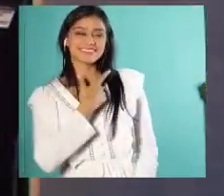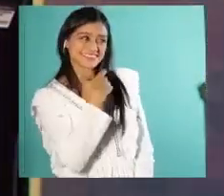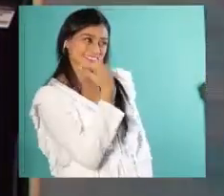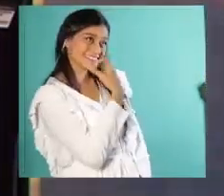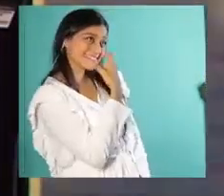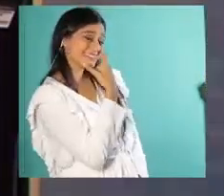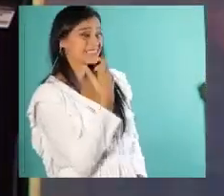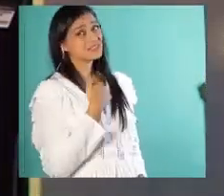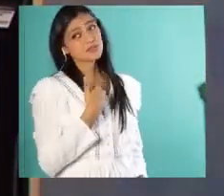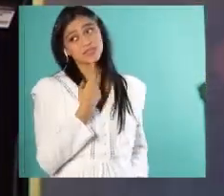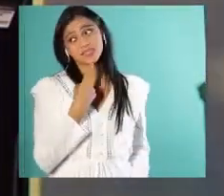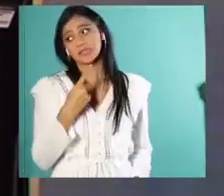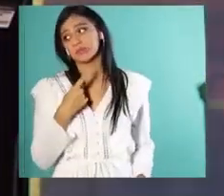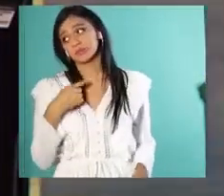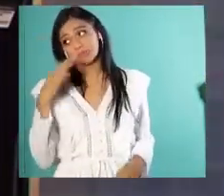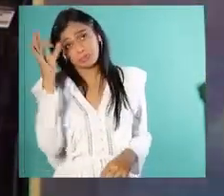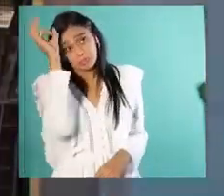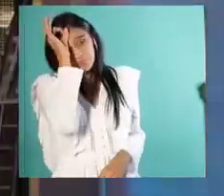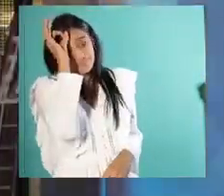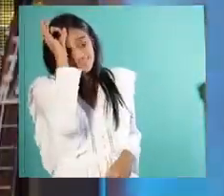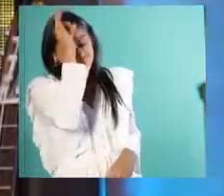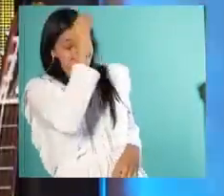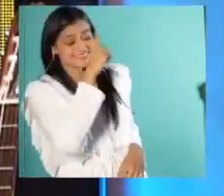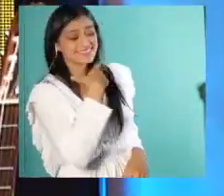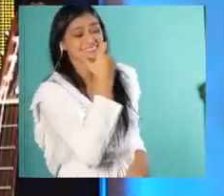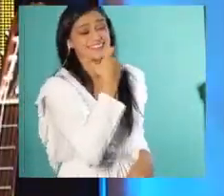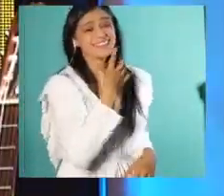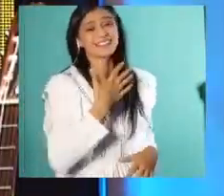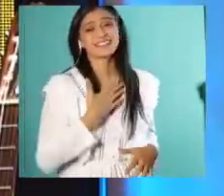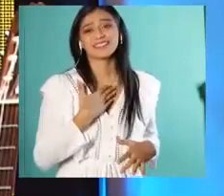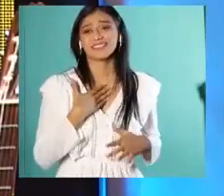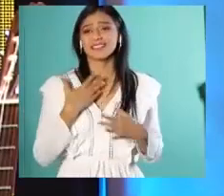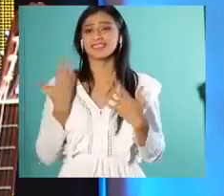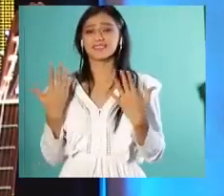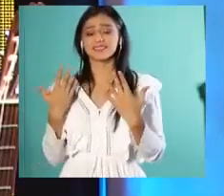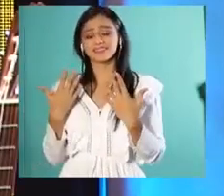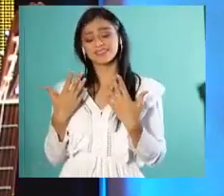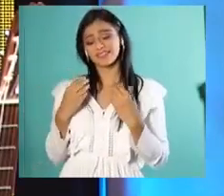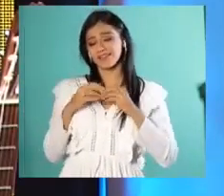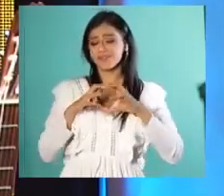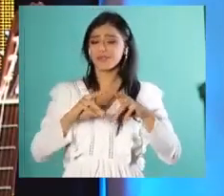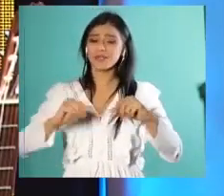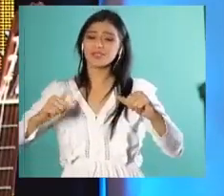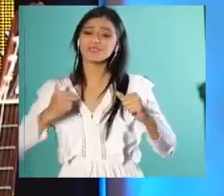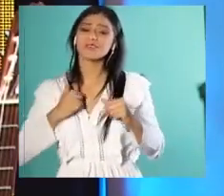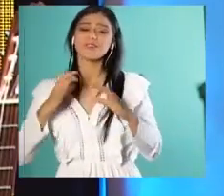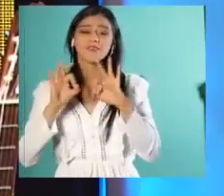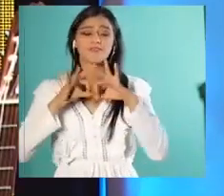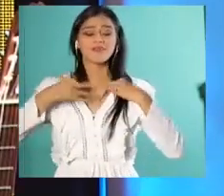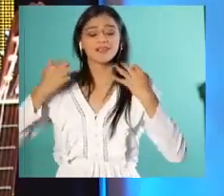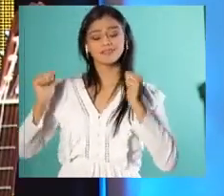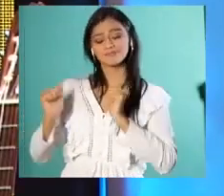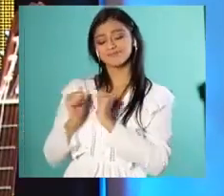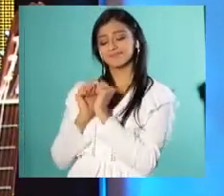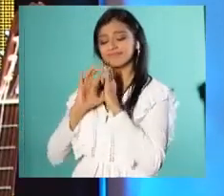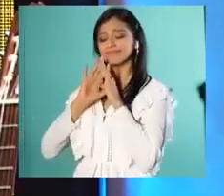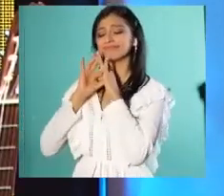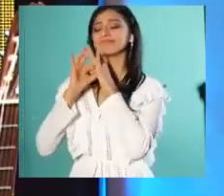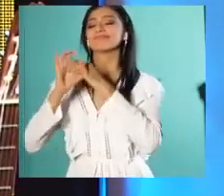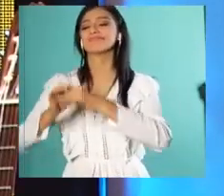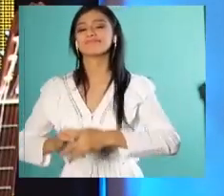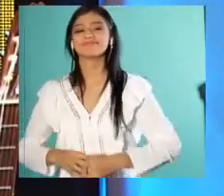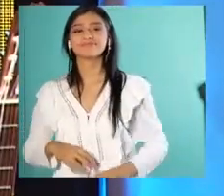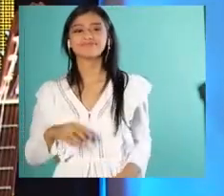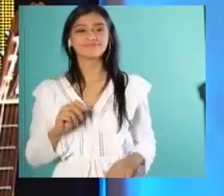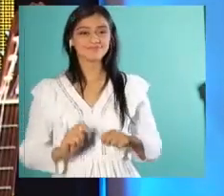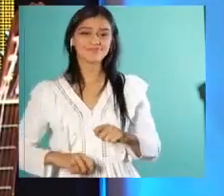Siempre se ríen que no entienda lo que digo. Si fuese mi tierra yo sería feliz su trigo. Así cosecha en mí un te